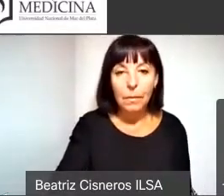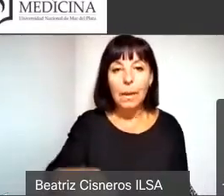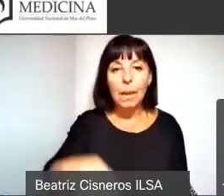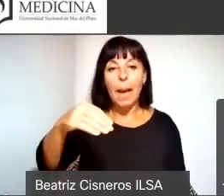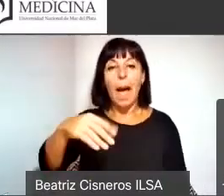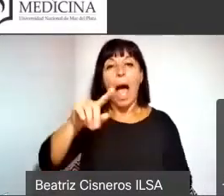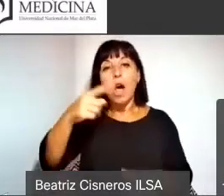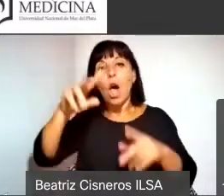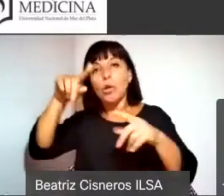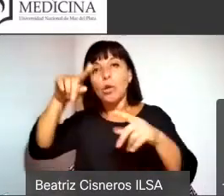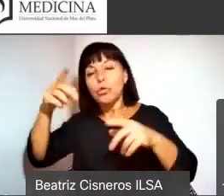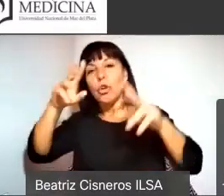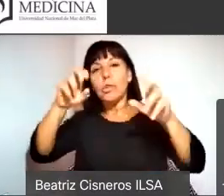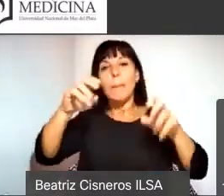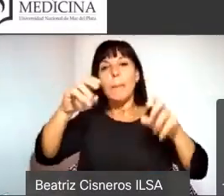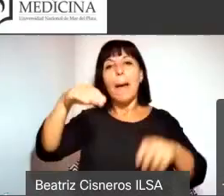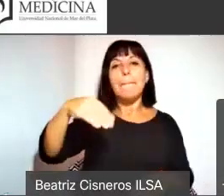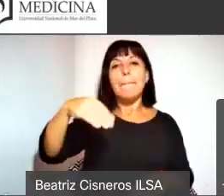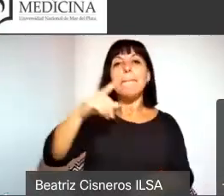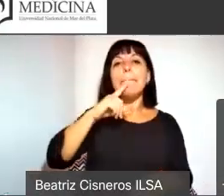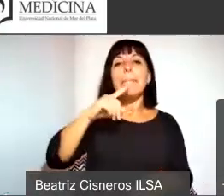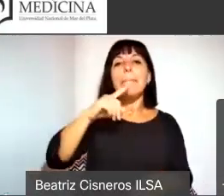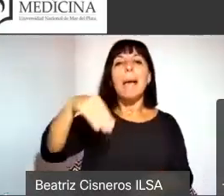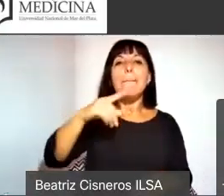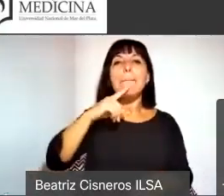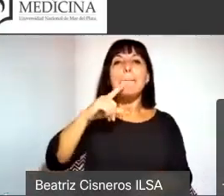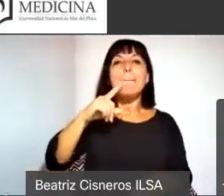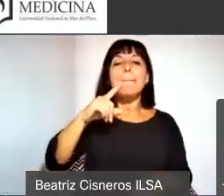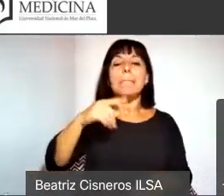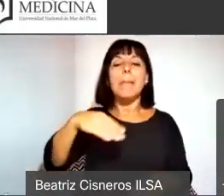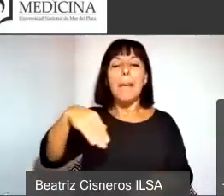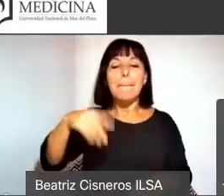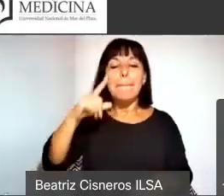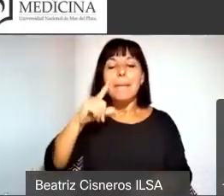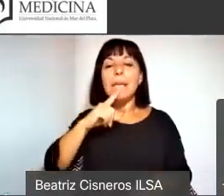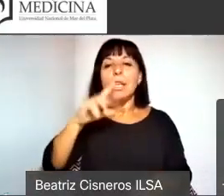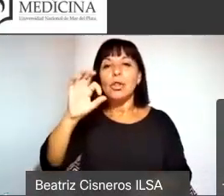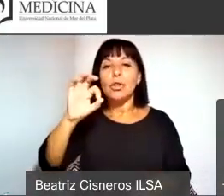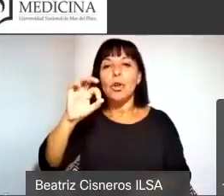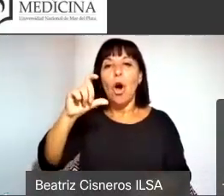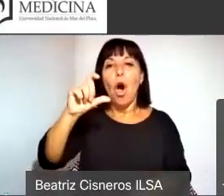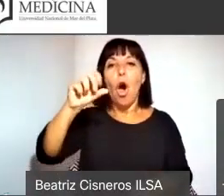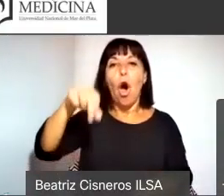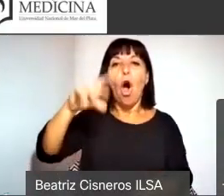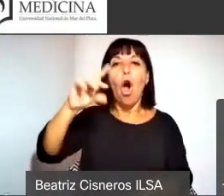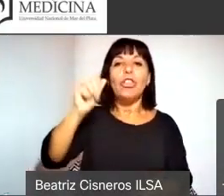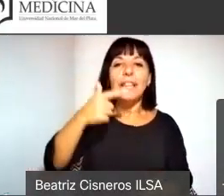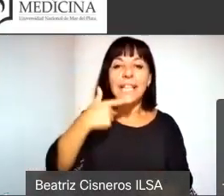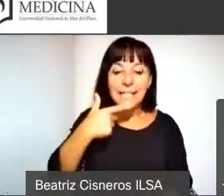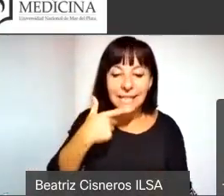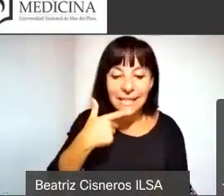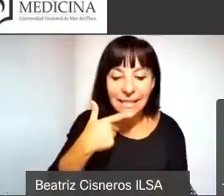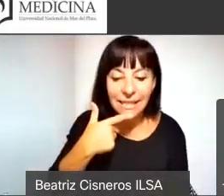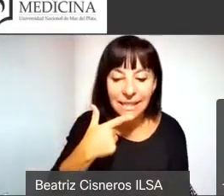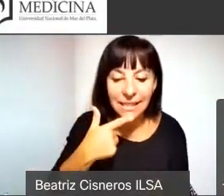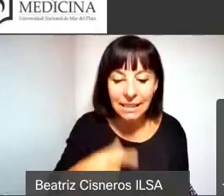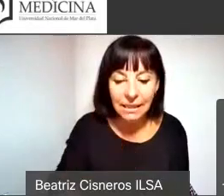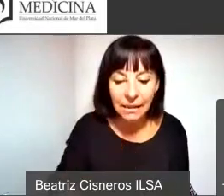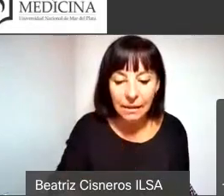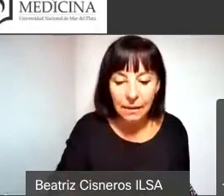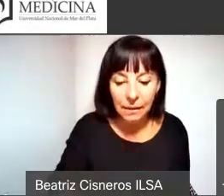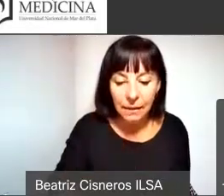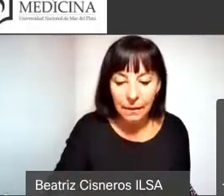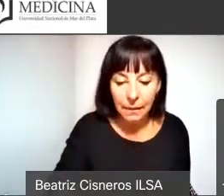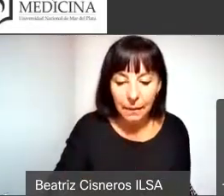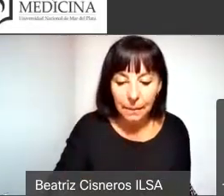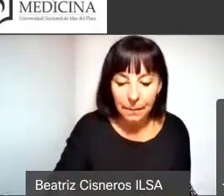mitocondrias. Bueno, las mitocondrias son también muy complejas, pero vamos a tratar de hacer mención solamente de lo que nos